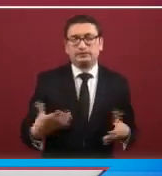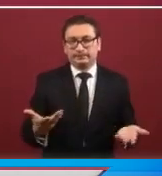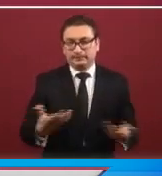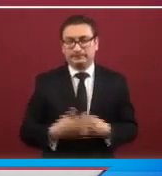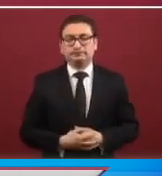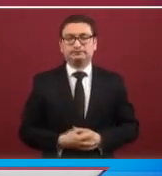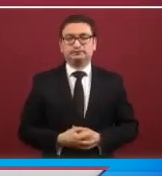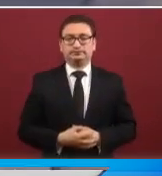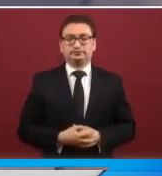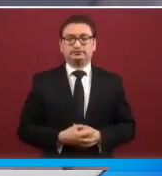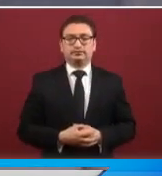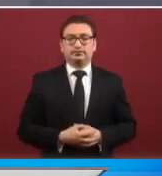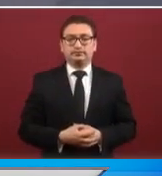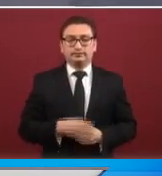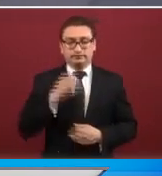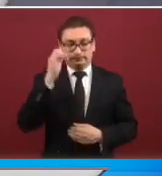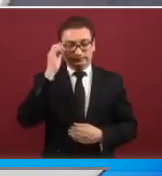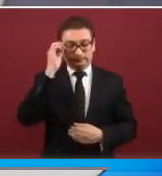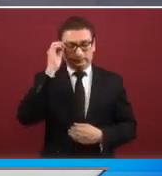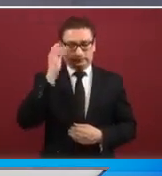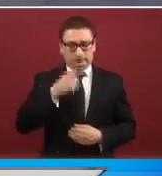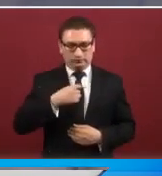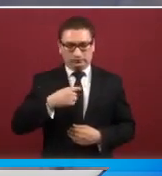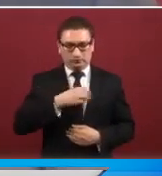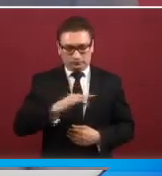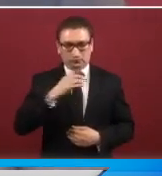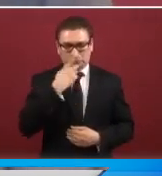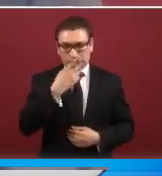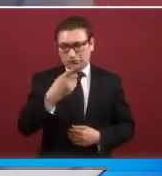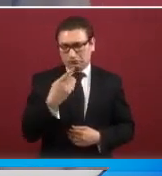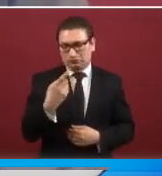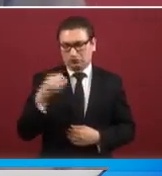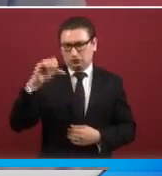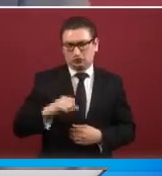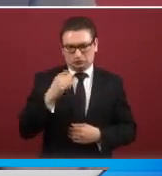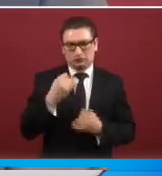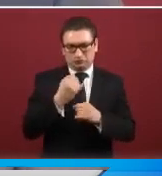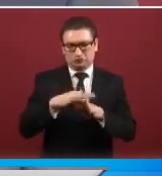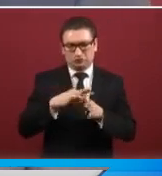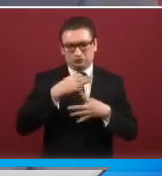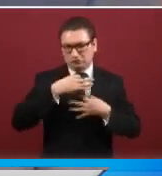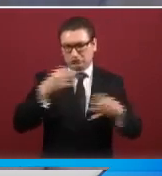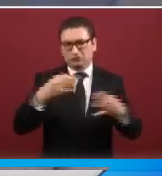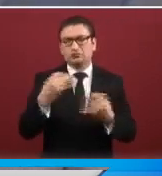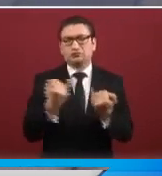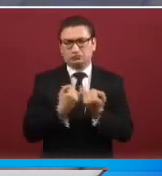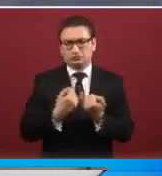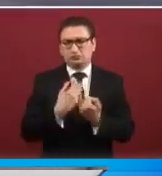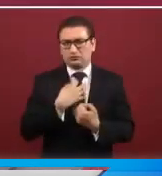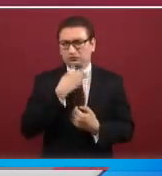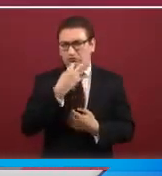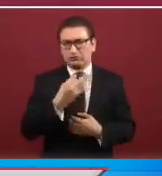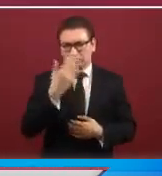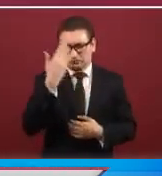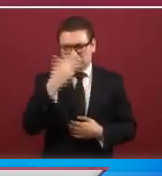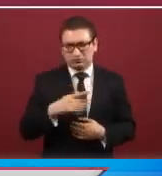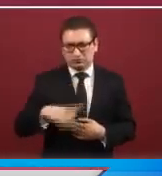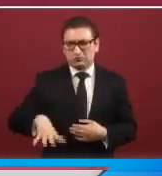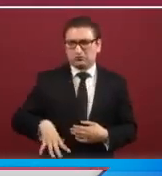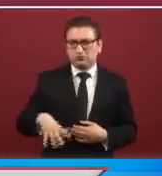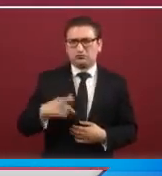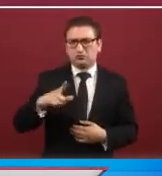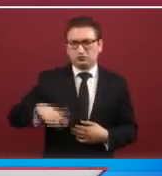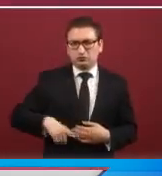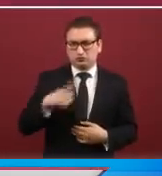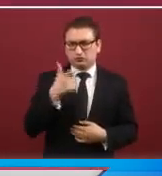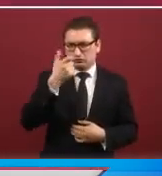Les puedo adelantar, porque hoy informaron que ya tenemos todo el presupuesto